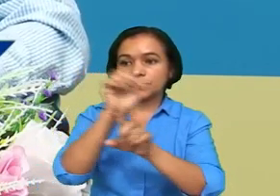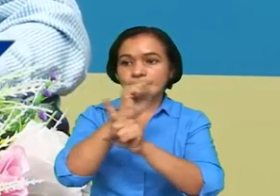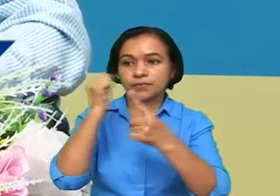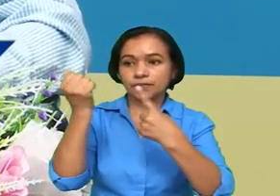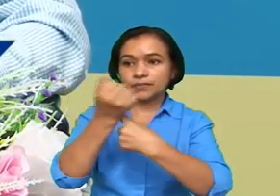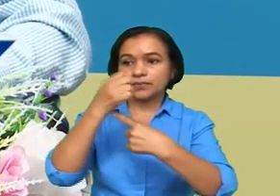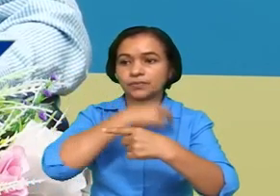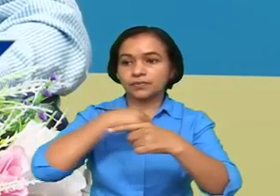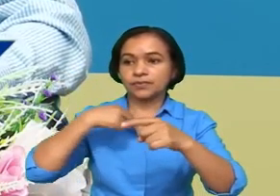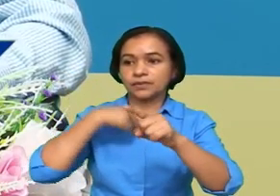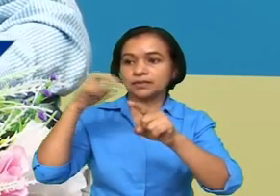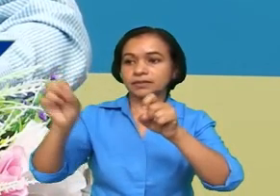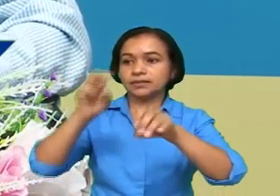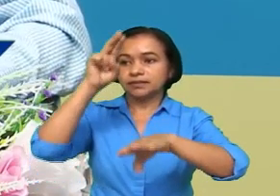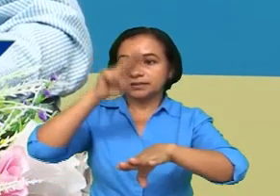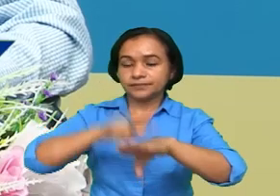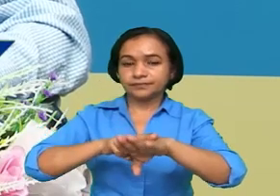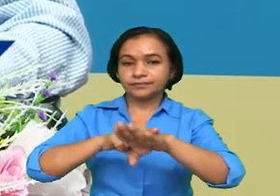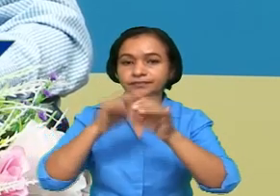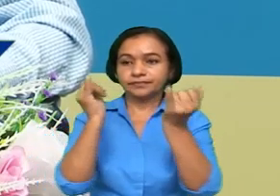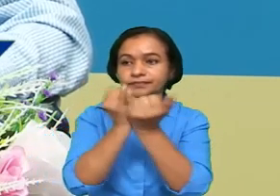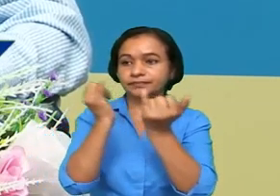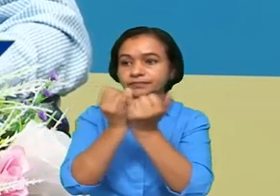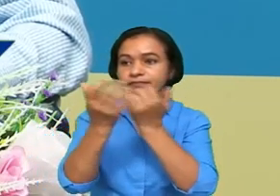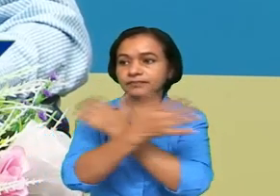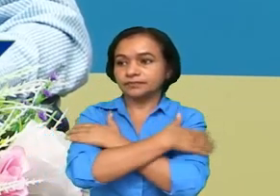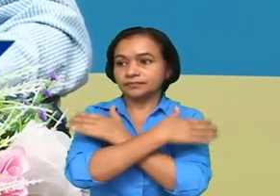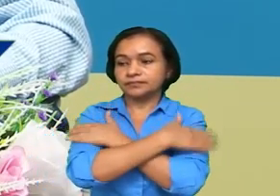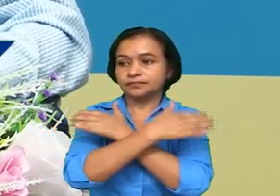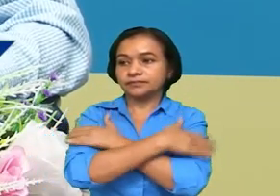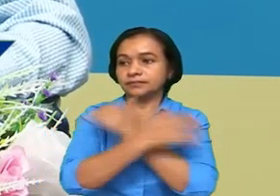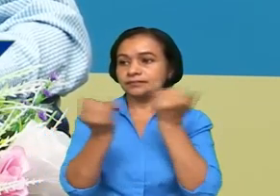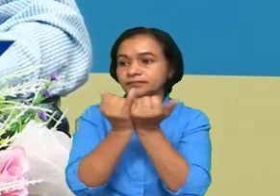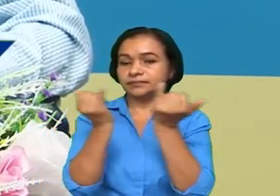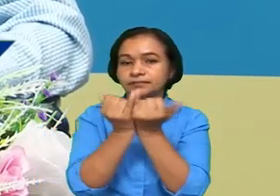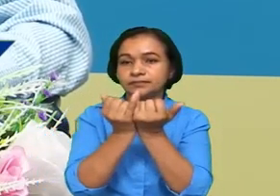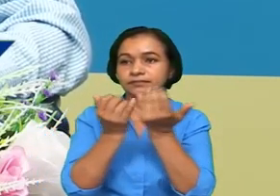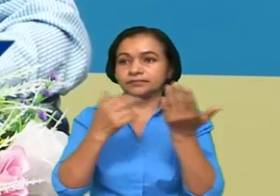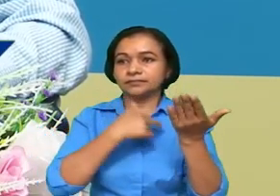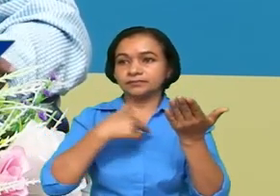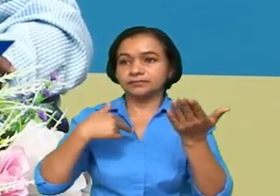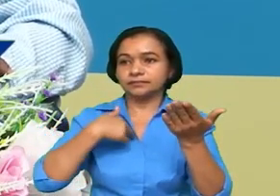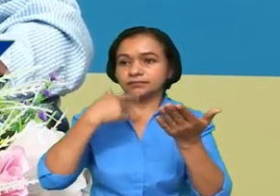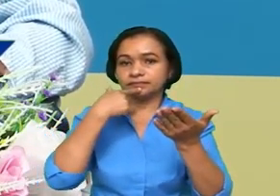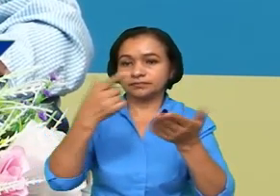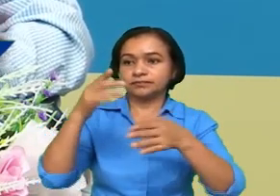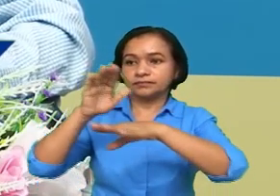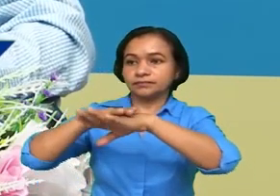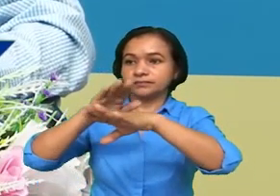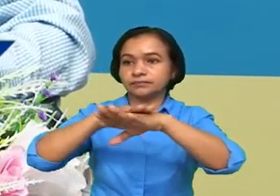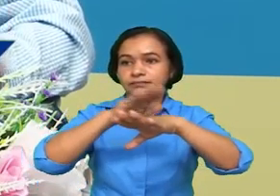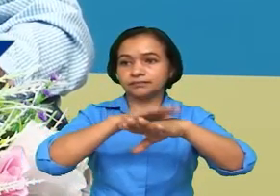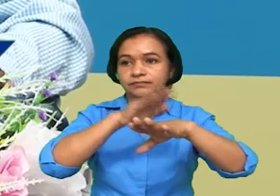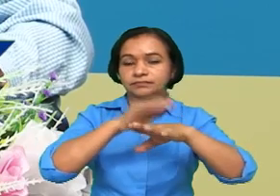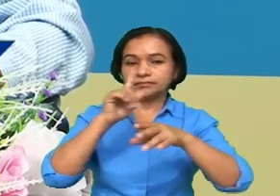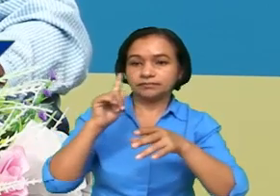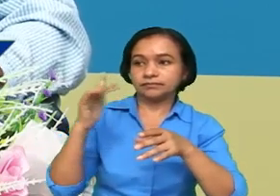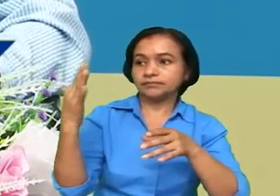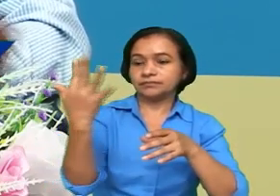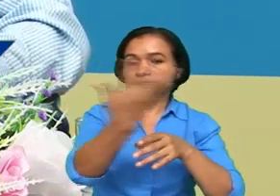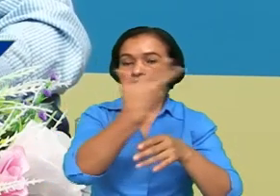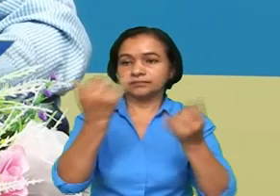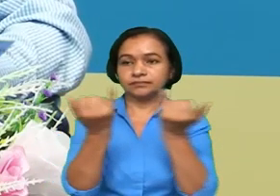el canal de la Asamblea Nacional. Les saluda Miguel Carranza Mena, llevándole todos los temas